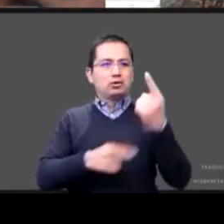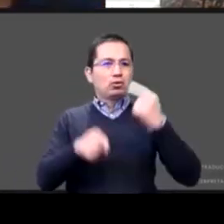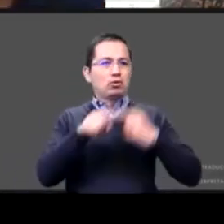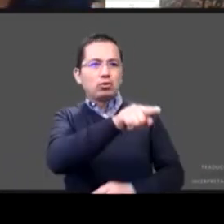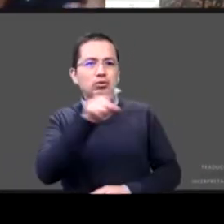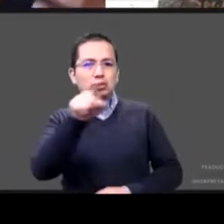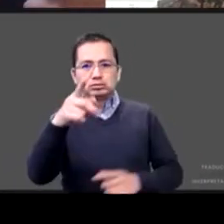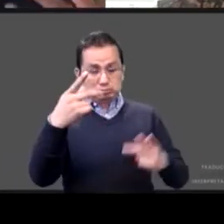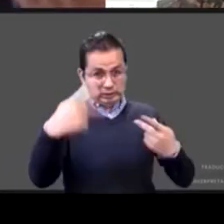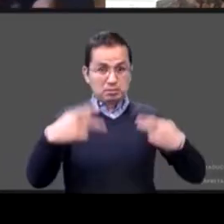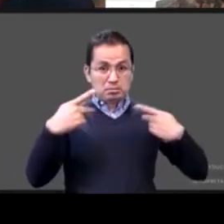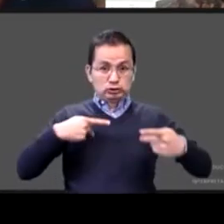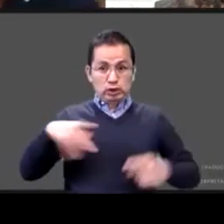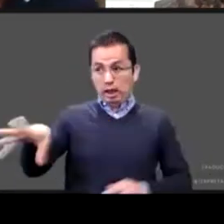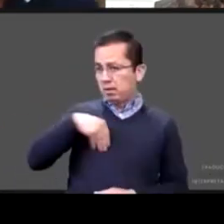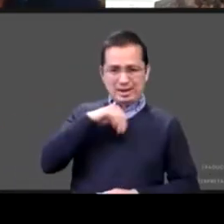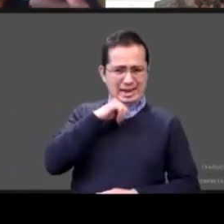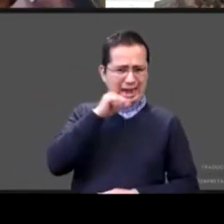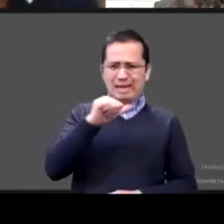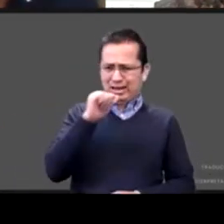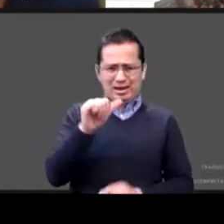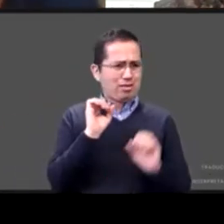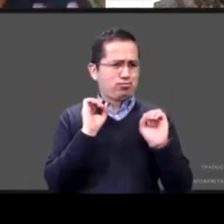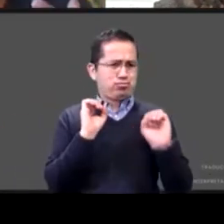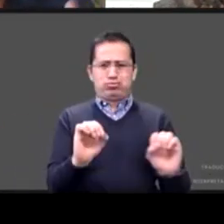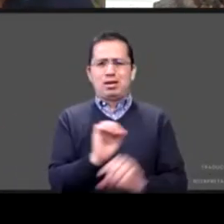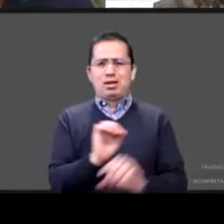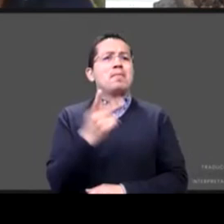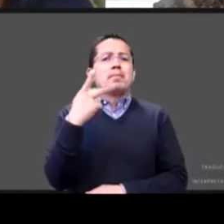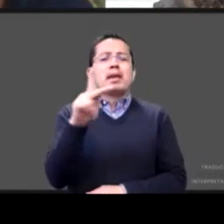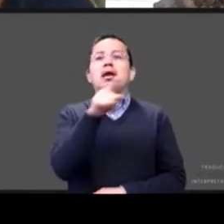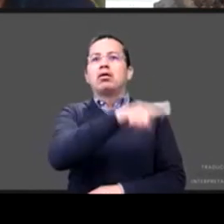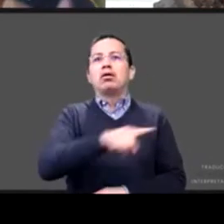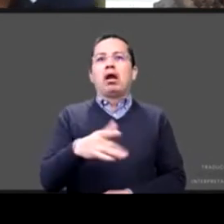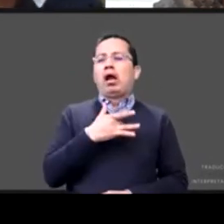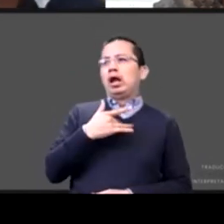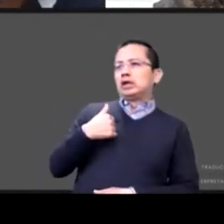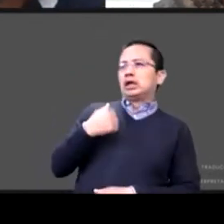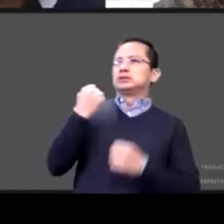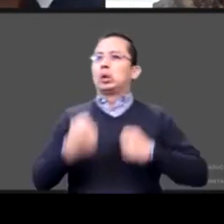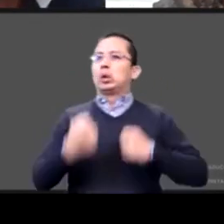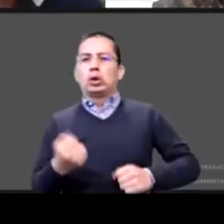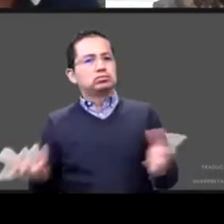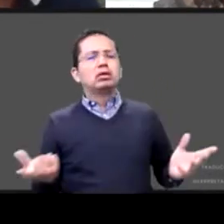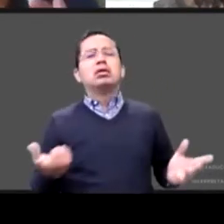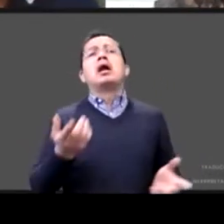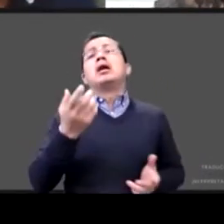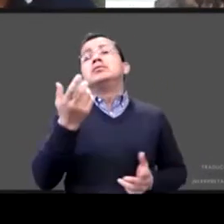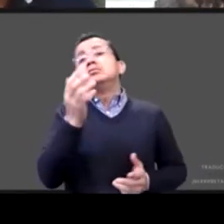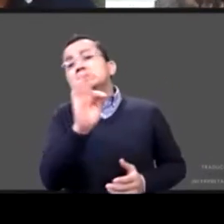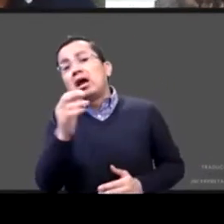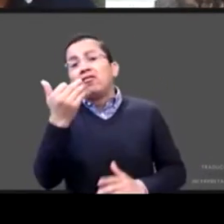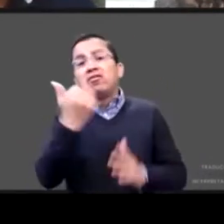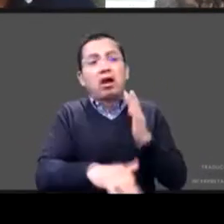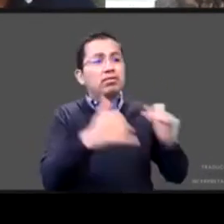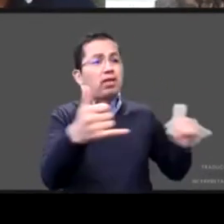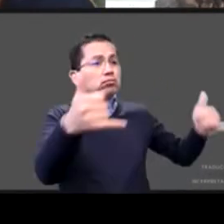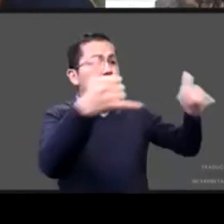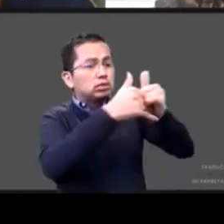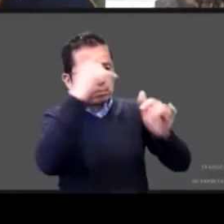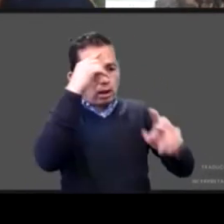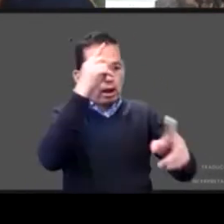cosa, que ya no puede respirar y que necesita ayuda y que solamente con una conversación, con un acompañamiento va a encontrar